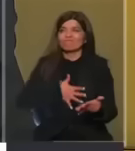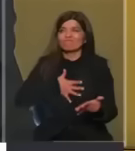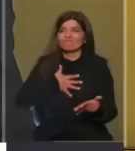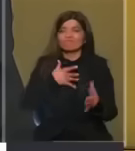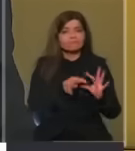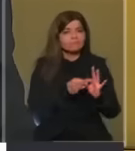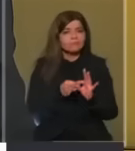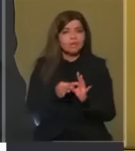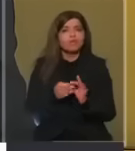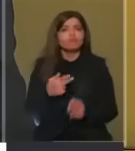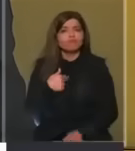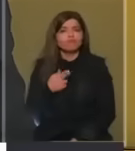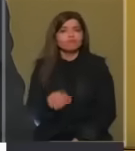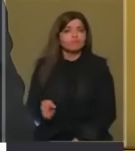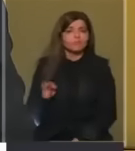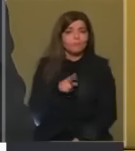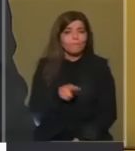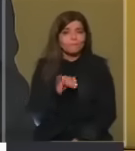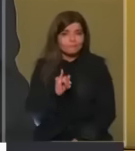Yo volvería...